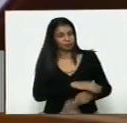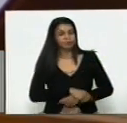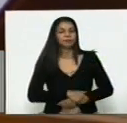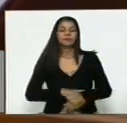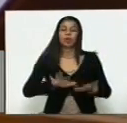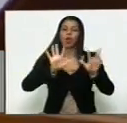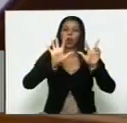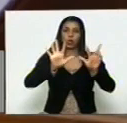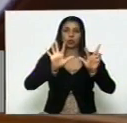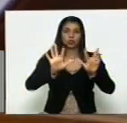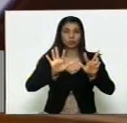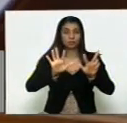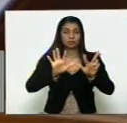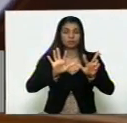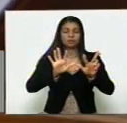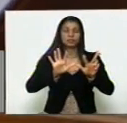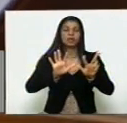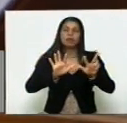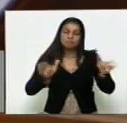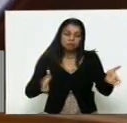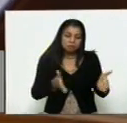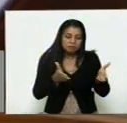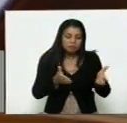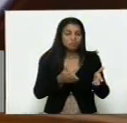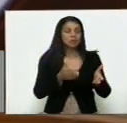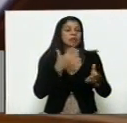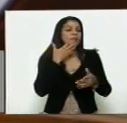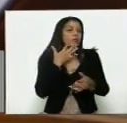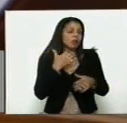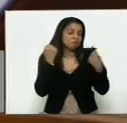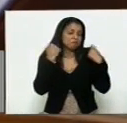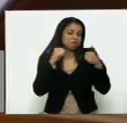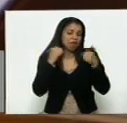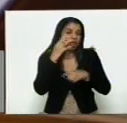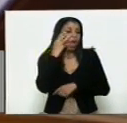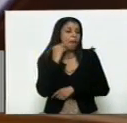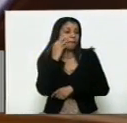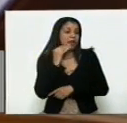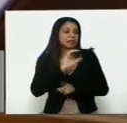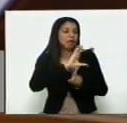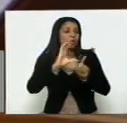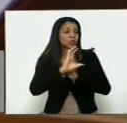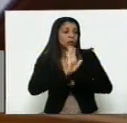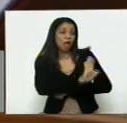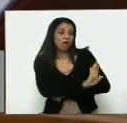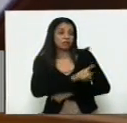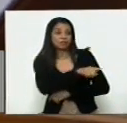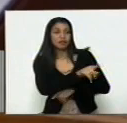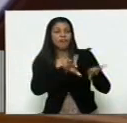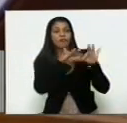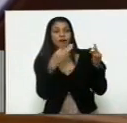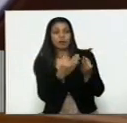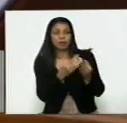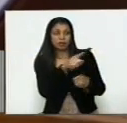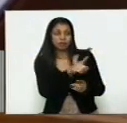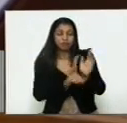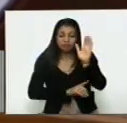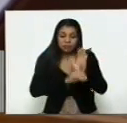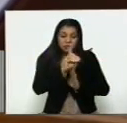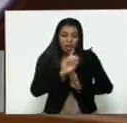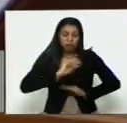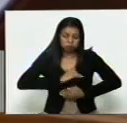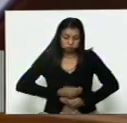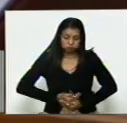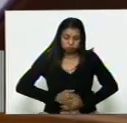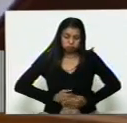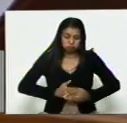8. Estimular y brindar el reconocimiento a las prácticas, experiencias y condiciones de vida que favorezcan el desarrollo del parto